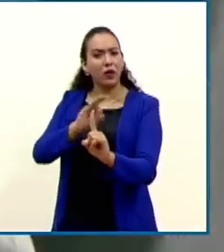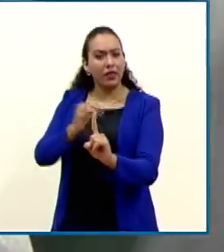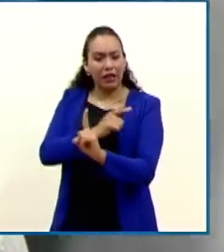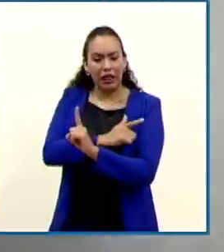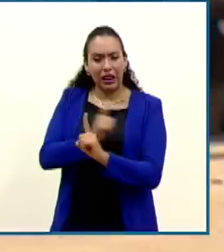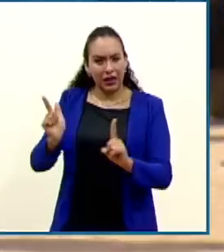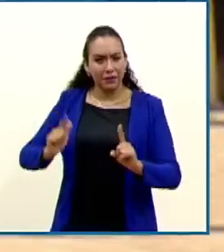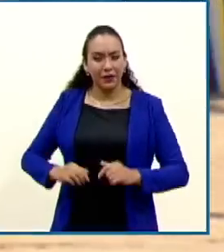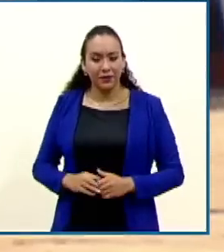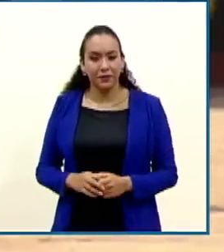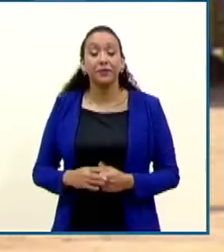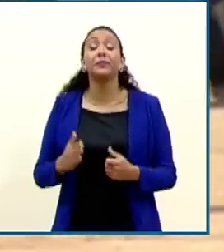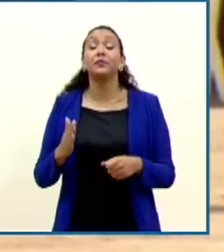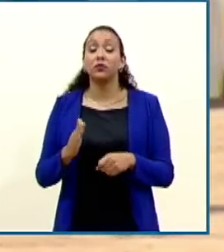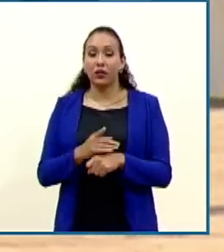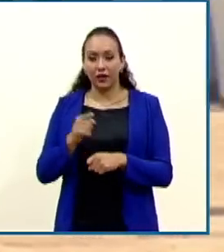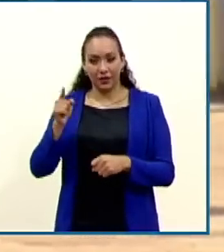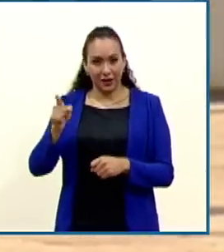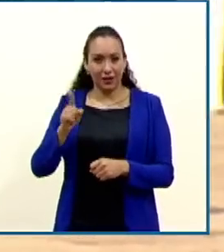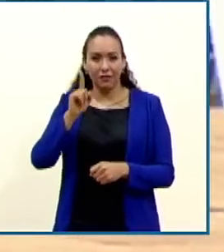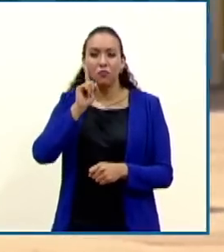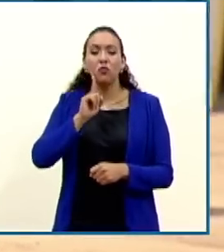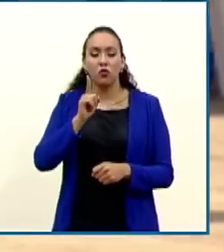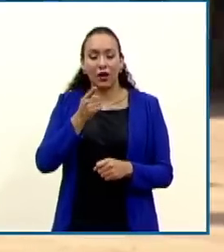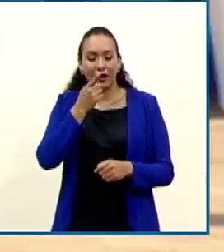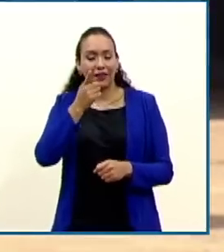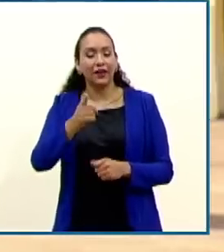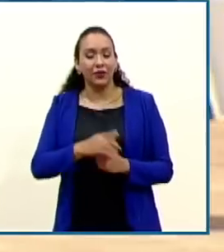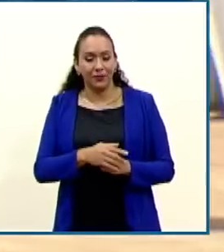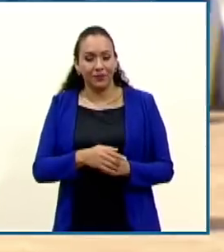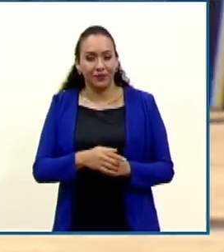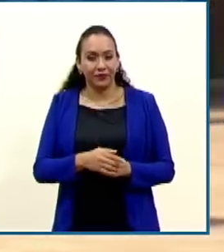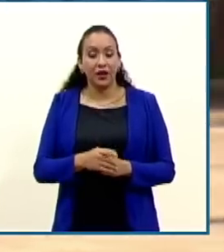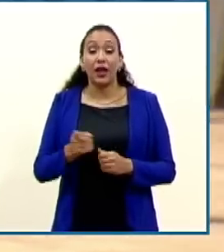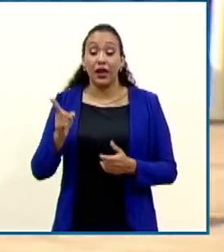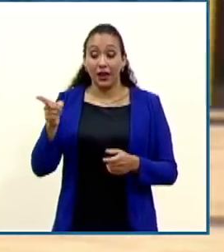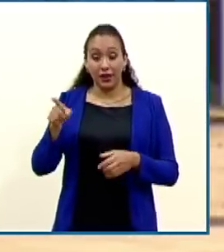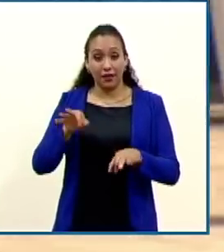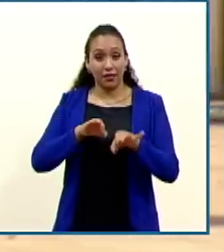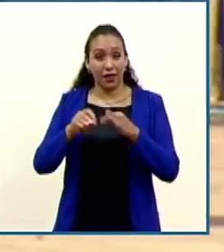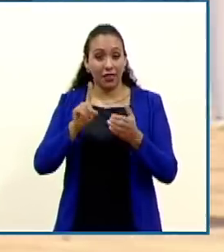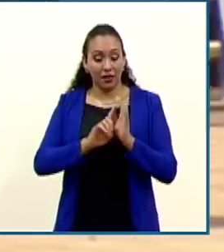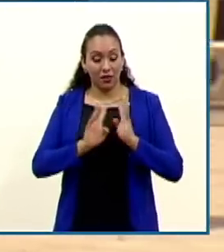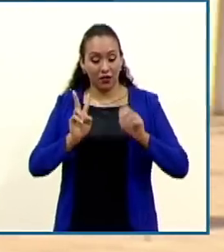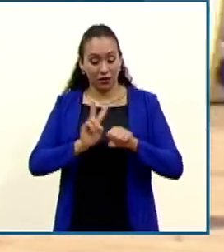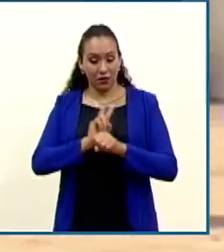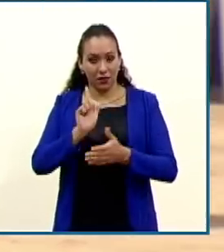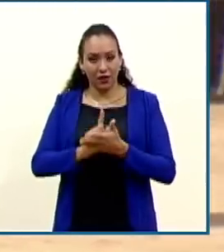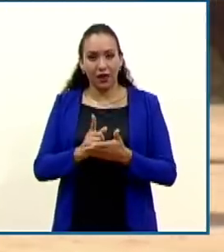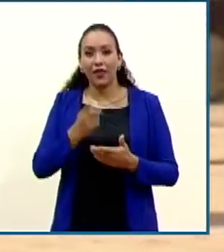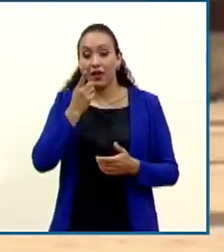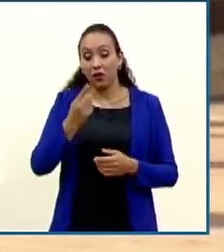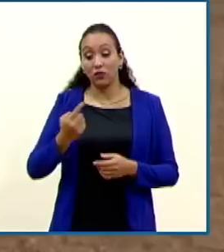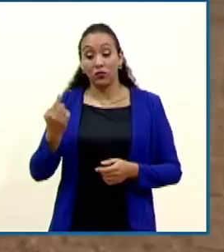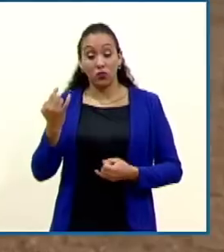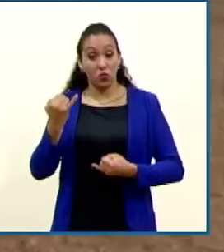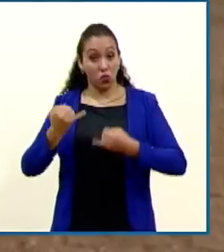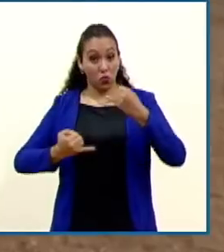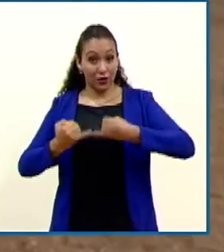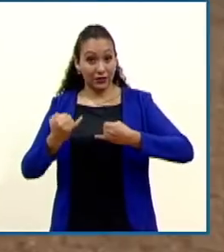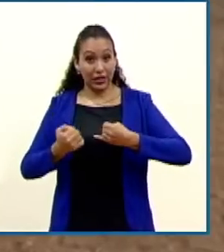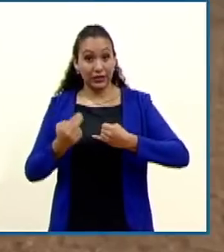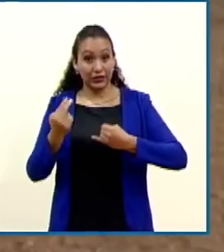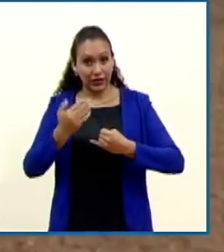En entrevista con el Consejo de la Judicatura Federal, indicó que las personas juzgadoras deben conocer a quienes acuden en demanda